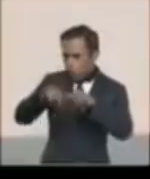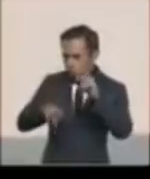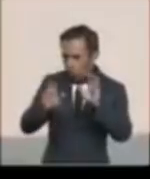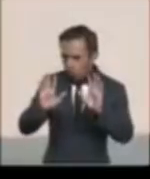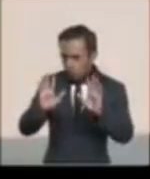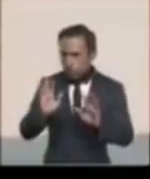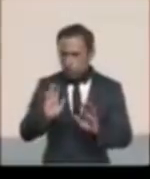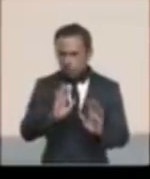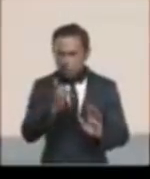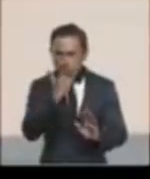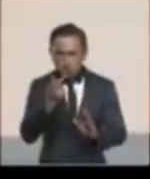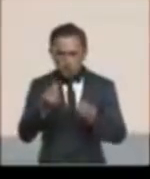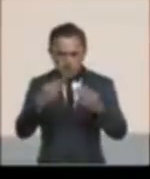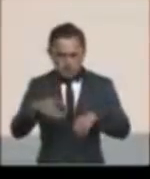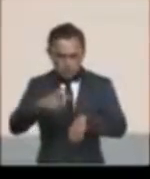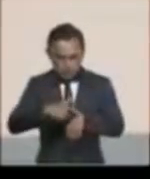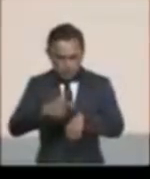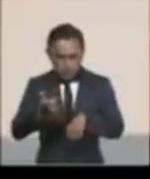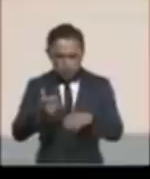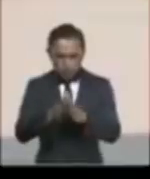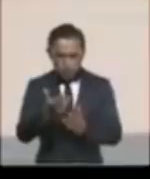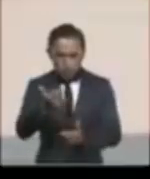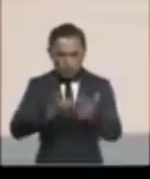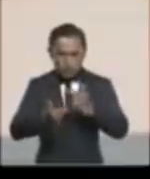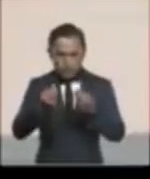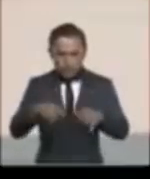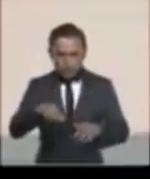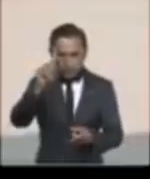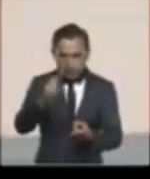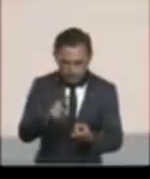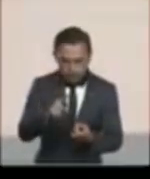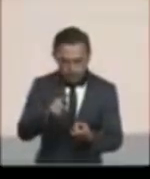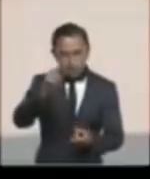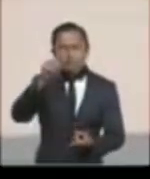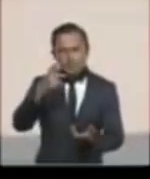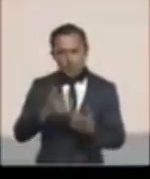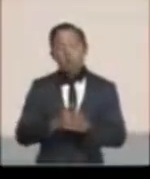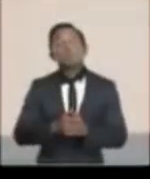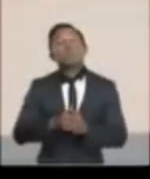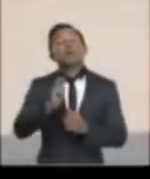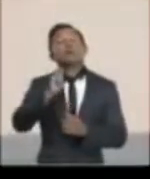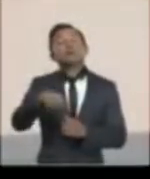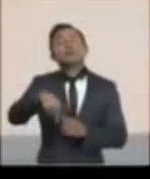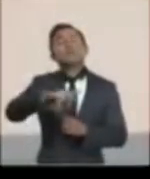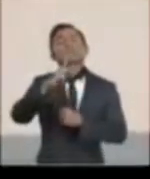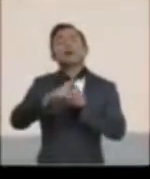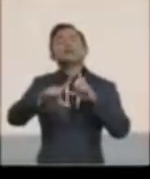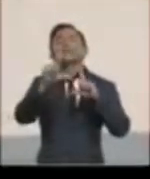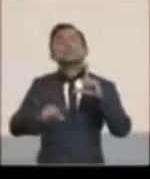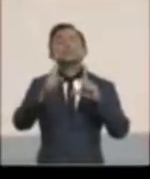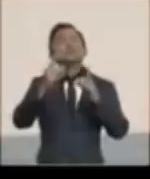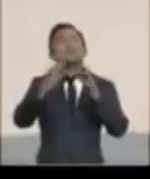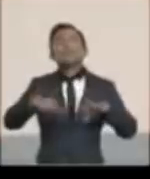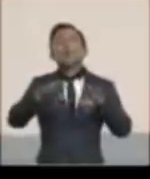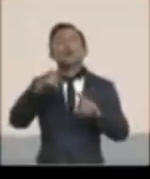que me lo regreses, el tiempo. Hay una parte importante que tenemos que ver en el país.